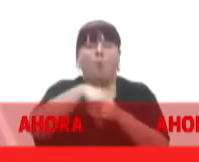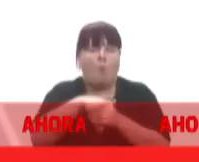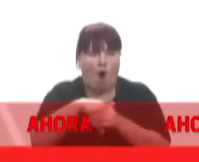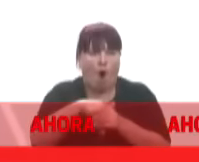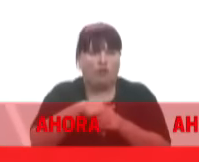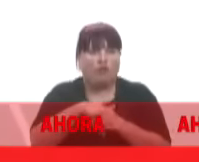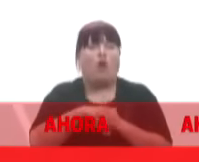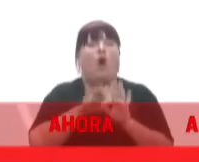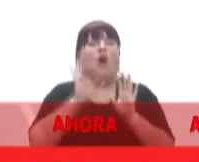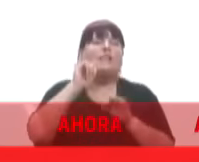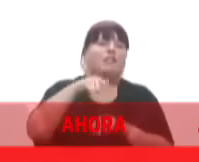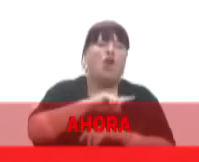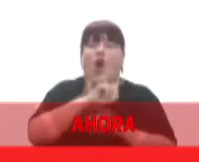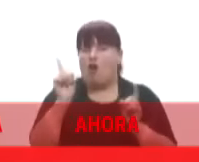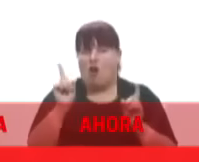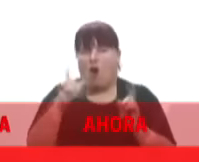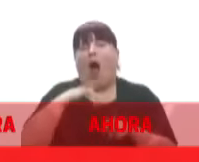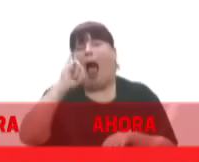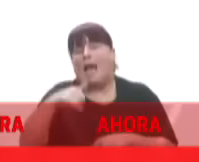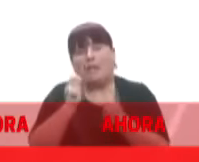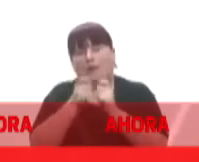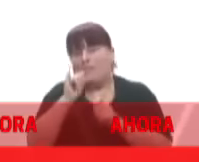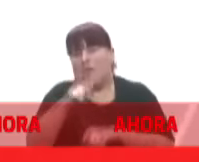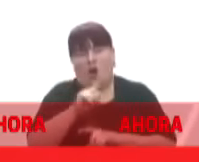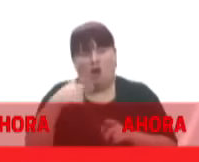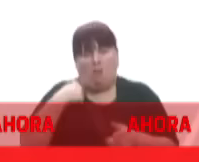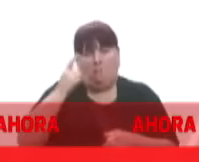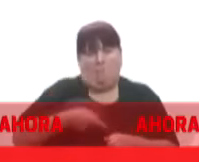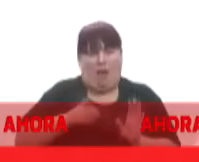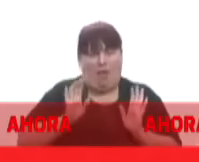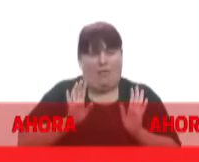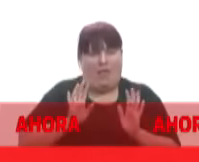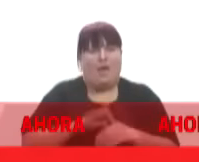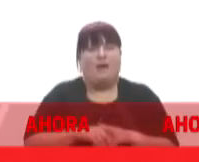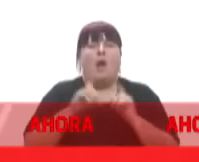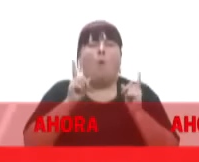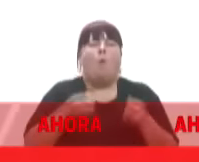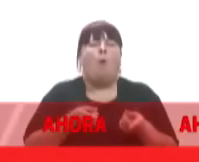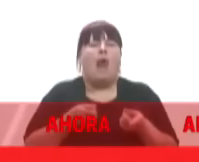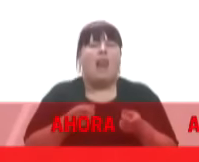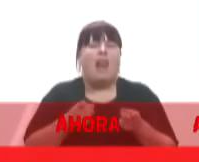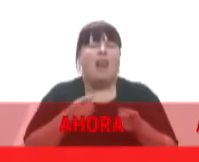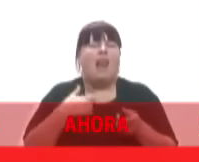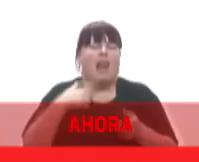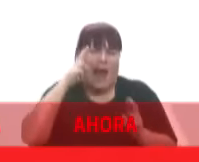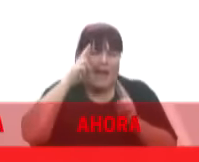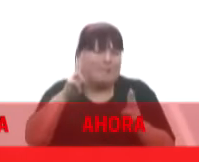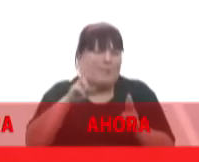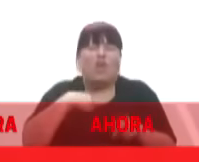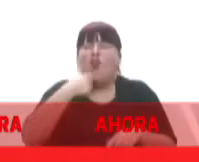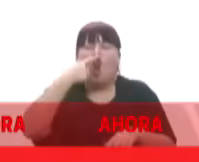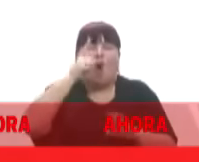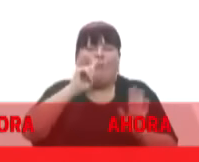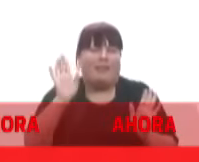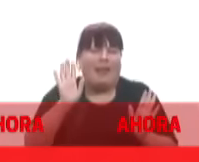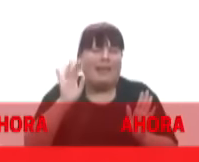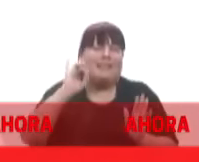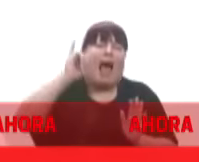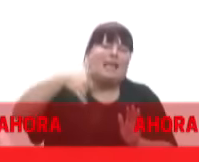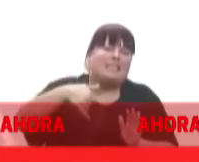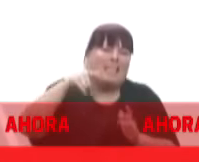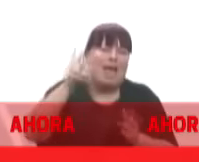introduzca o no, aceptar las modificaciones. Y la verdad que no, con todo respeto, no nos interesa aceptar